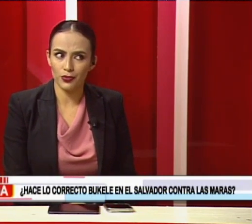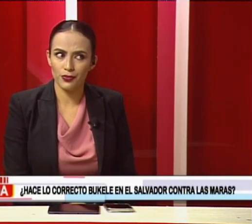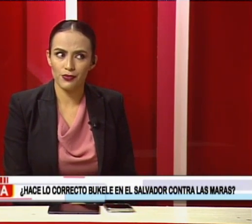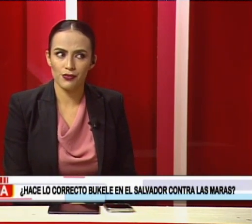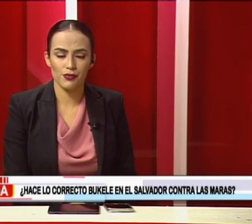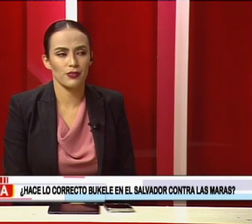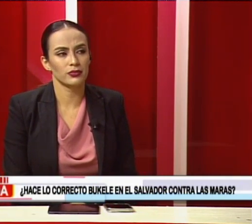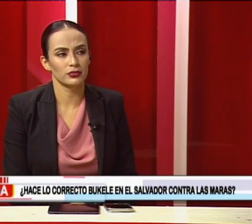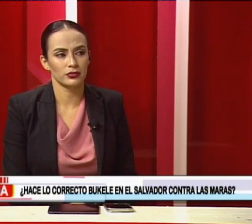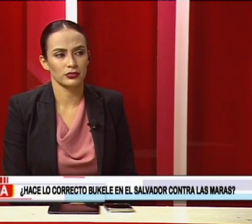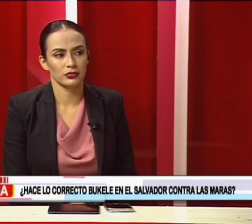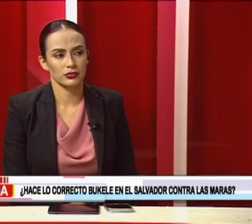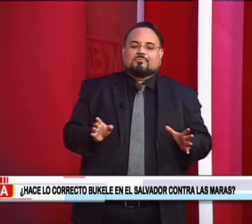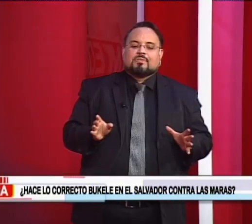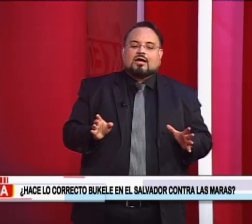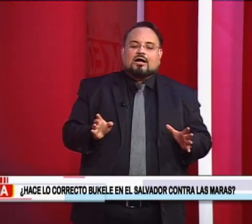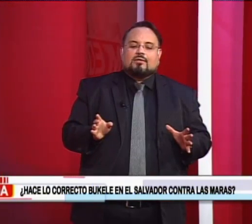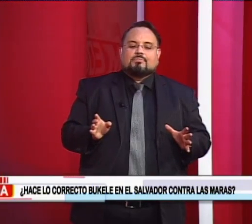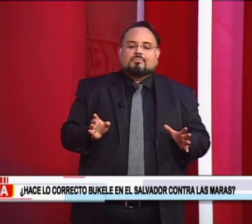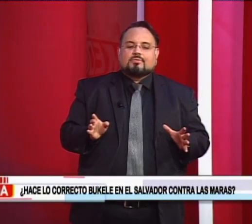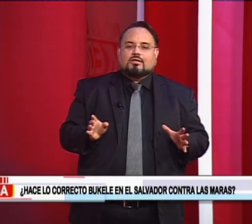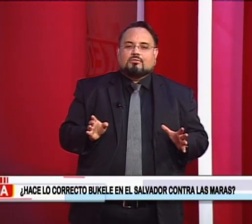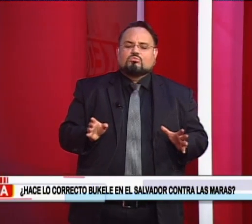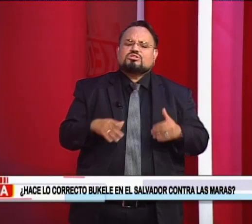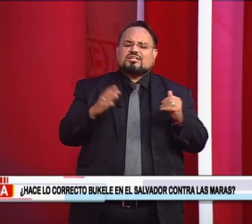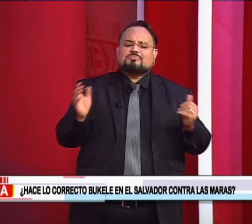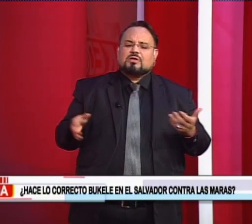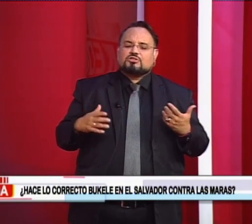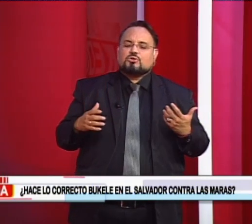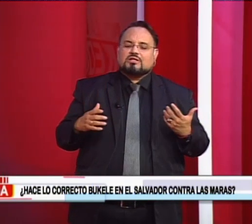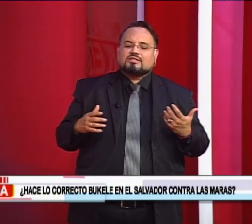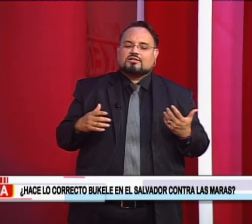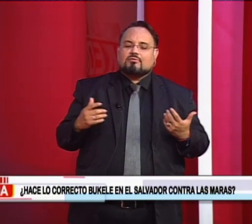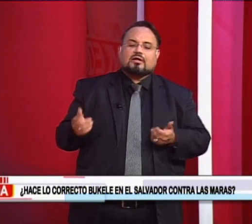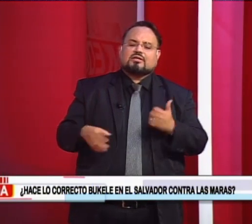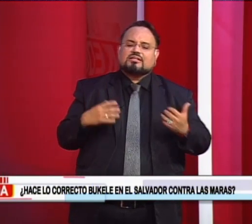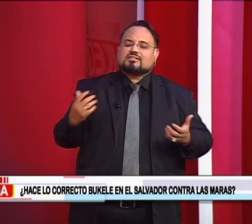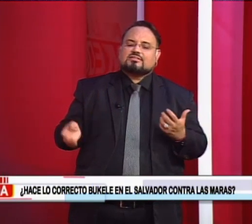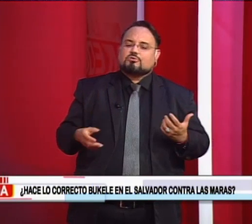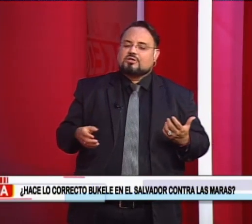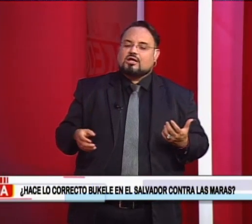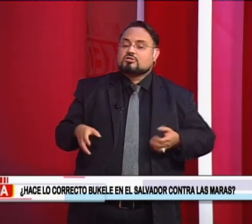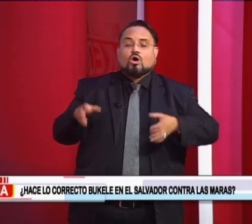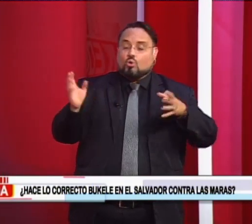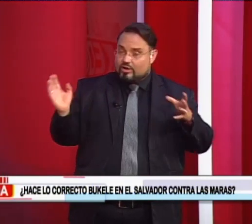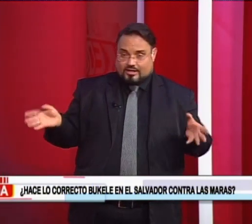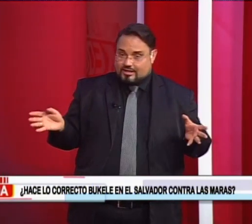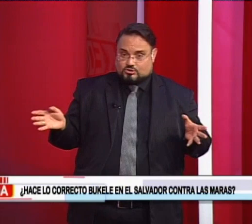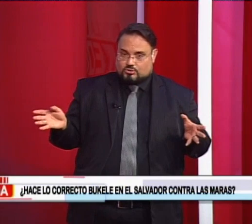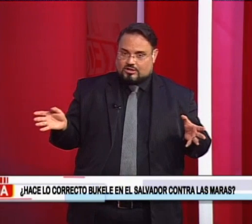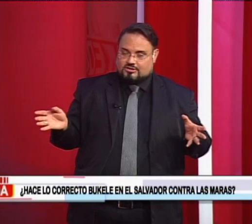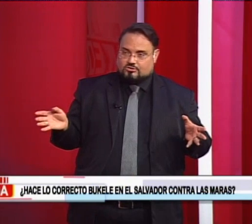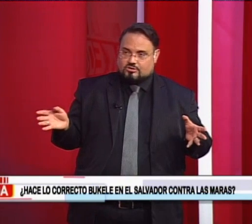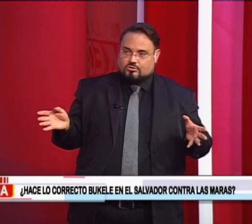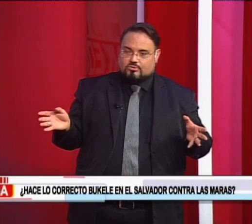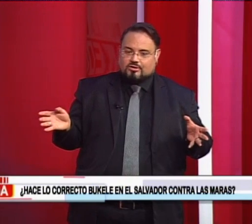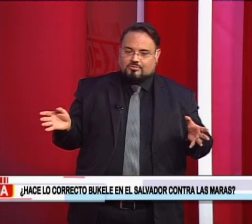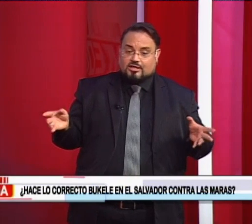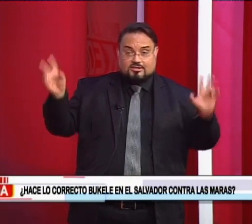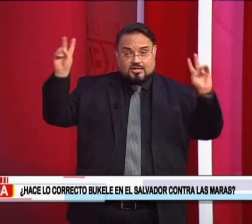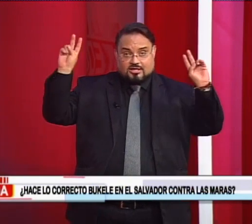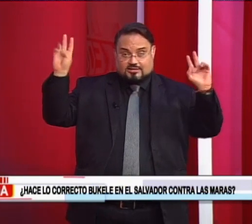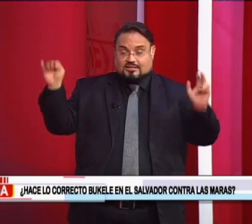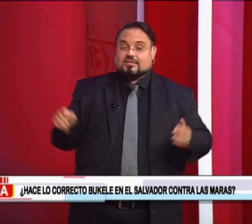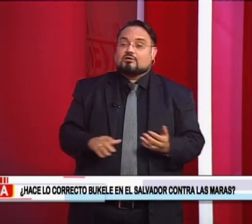mira esto es muy importante a ver muchas personas que trabajan en esas denominadas ongs u organizaciones no gubernamentales